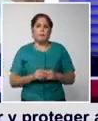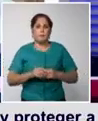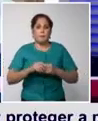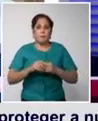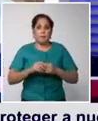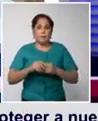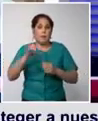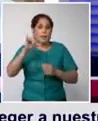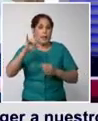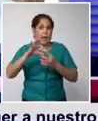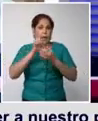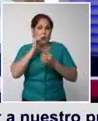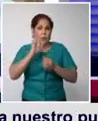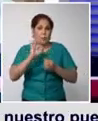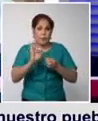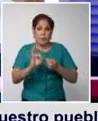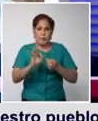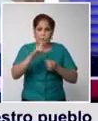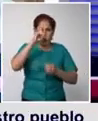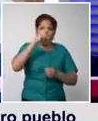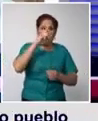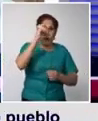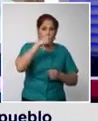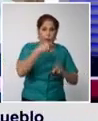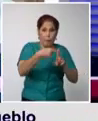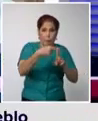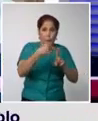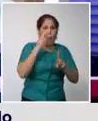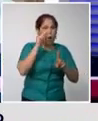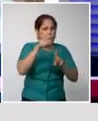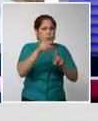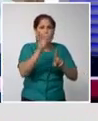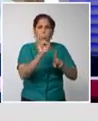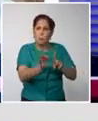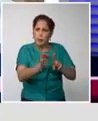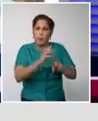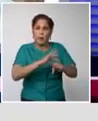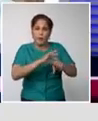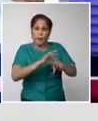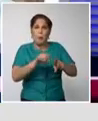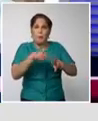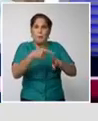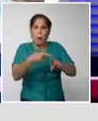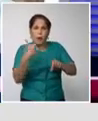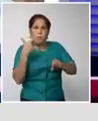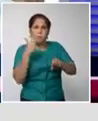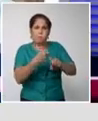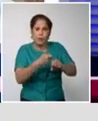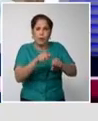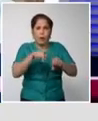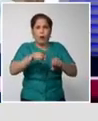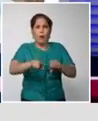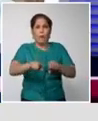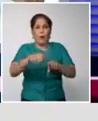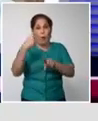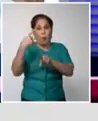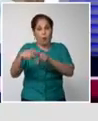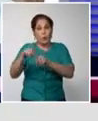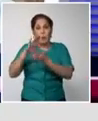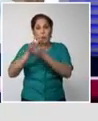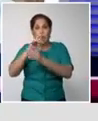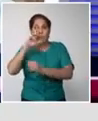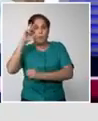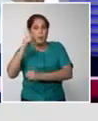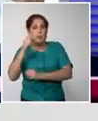específicamente el candidato de Soberana Plus con este objetivo, y el CIGB está direccionando el candidato Mambisa con